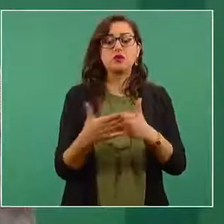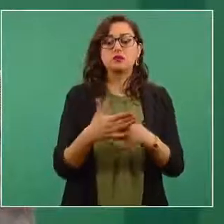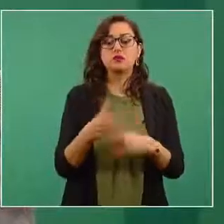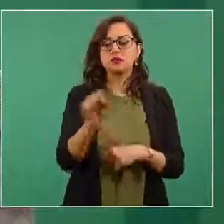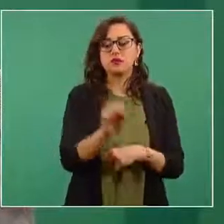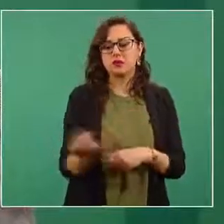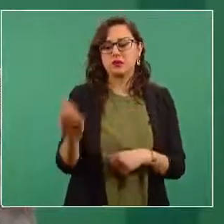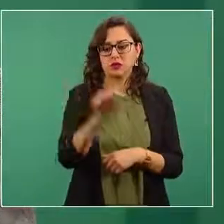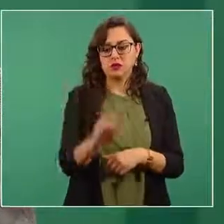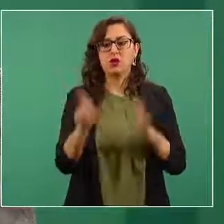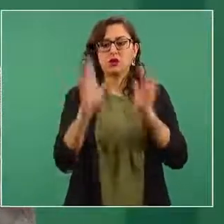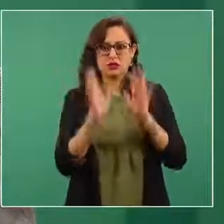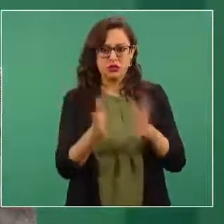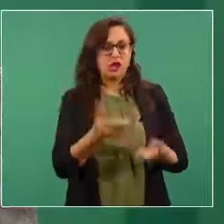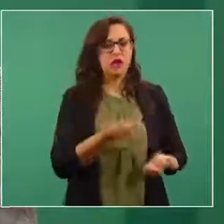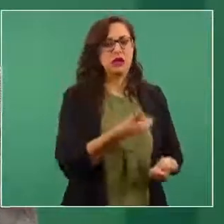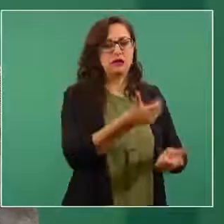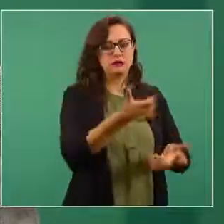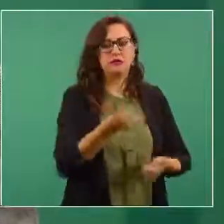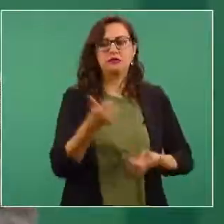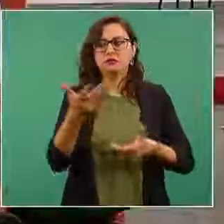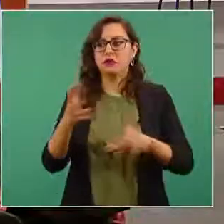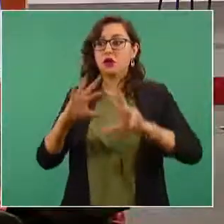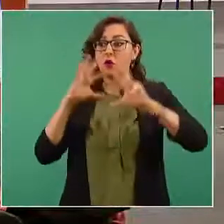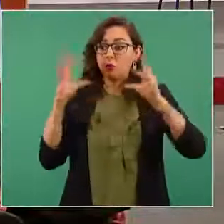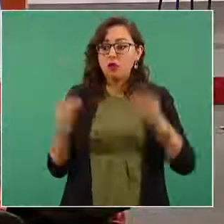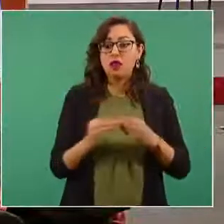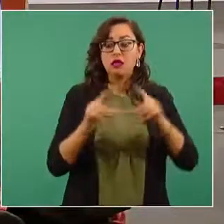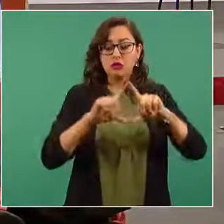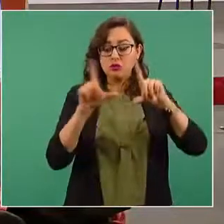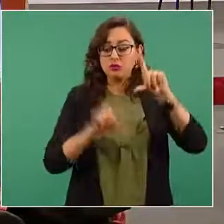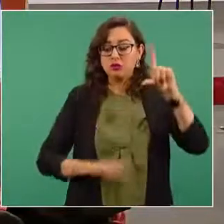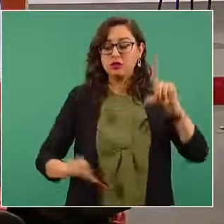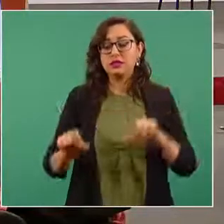país vacunados en sus adultos mayores.